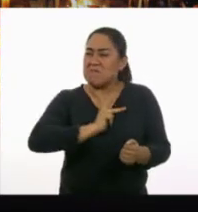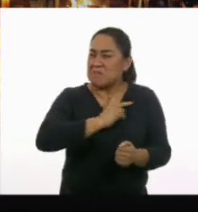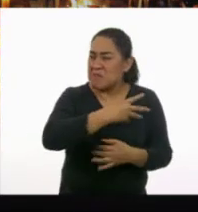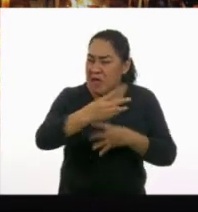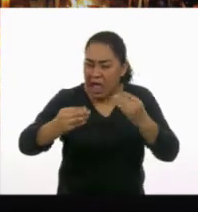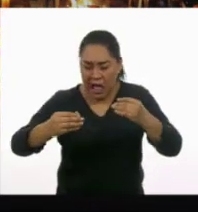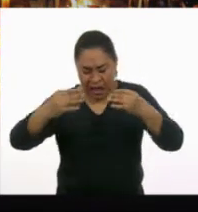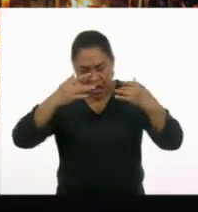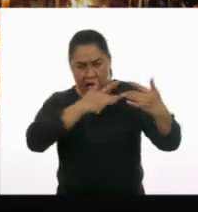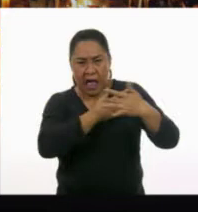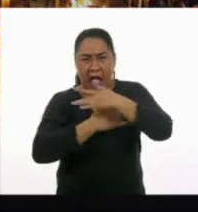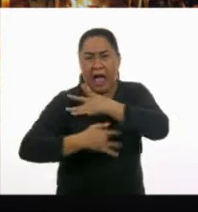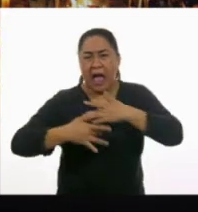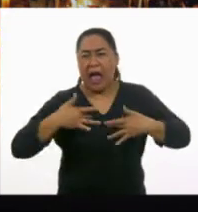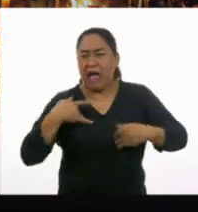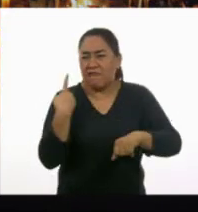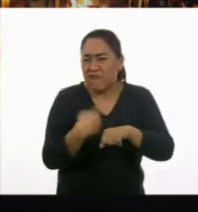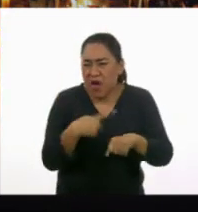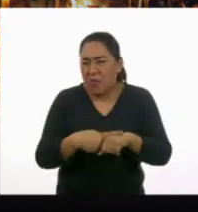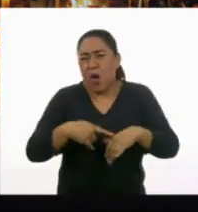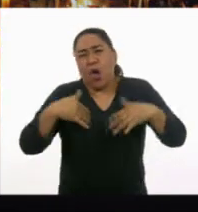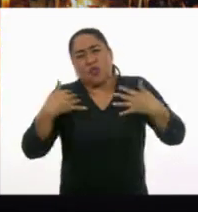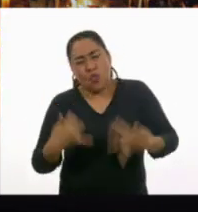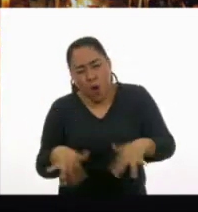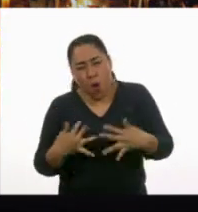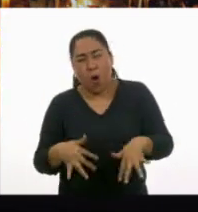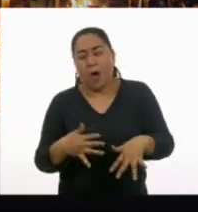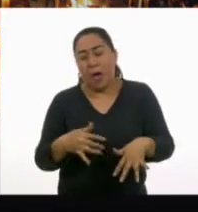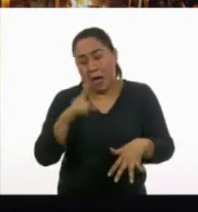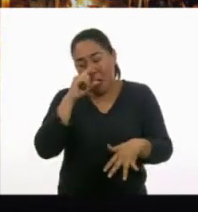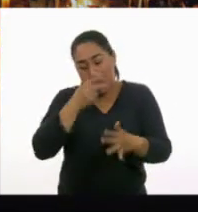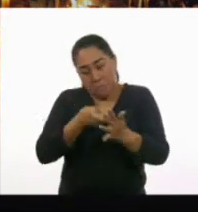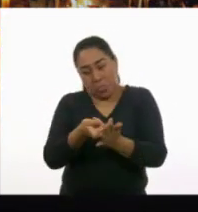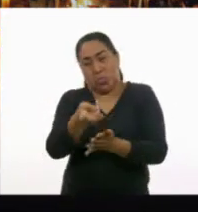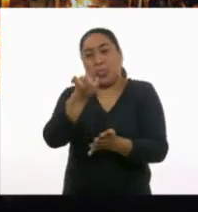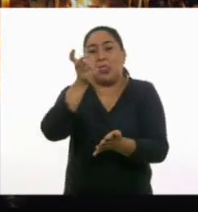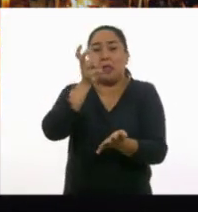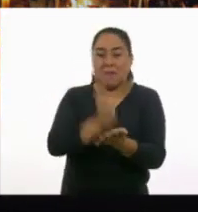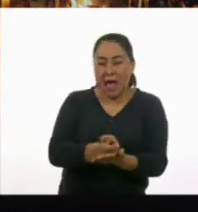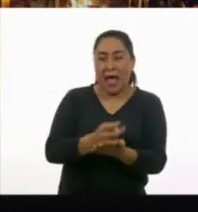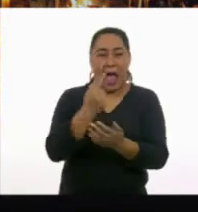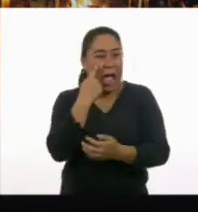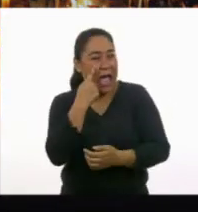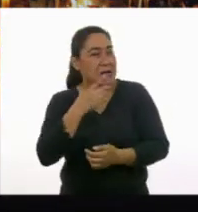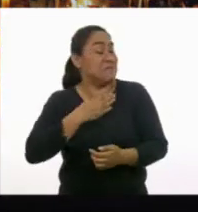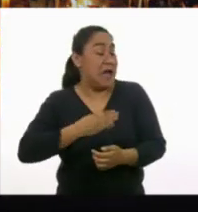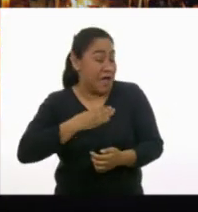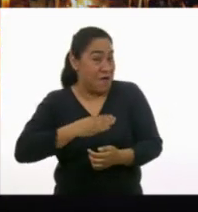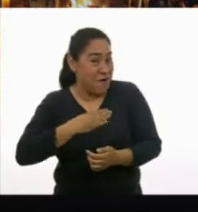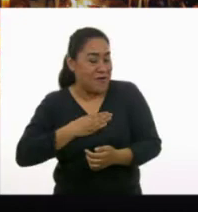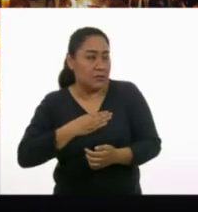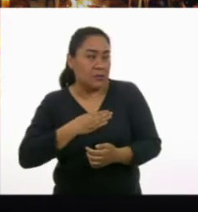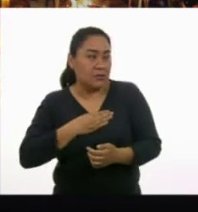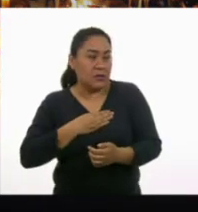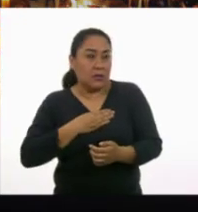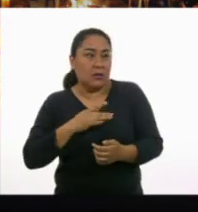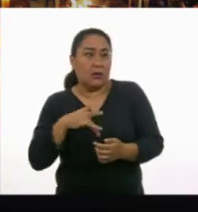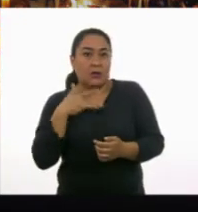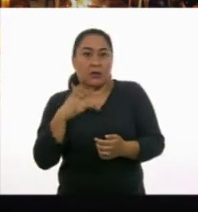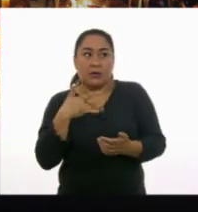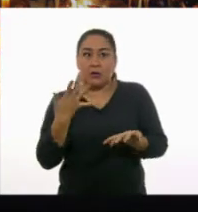reumas, tu arteriosclerosis, el resbalón y la caída en el baño. Pones en alerta ante